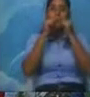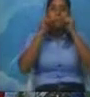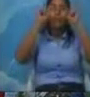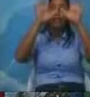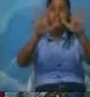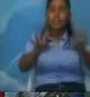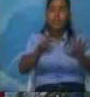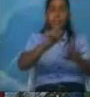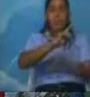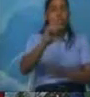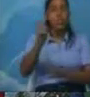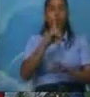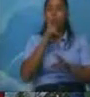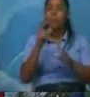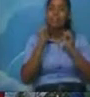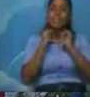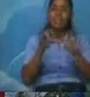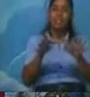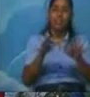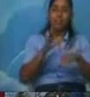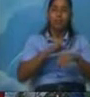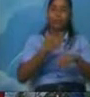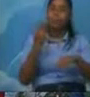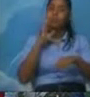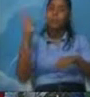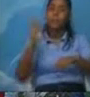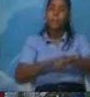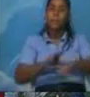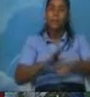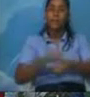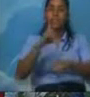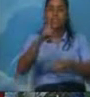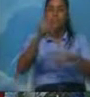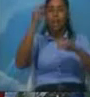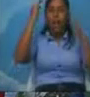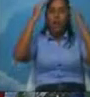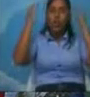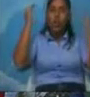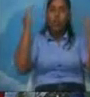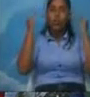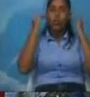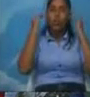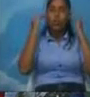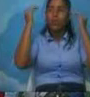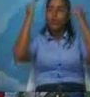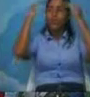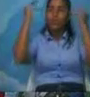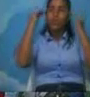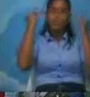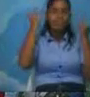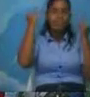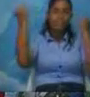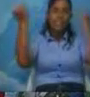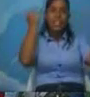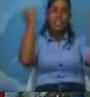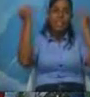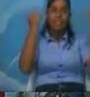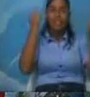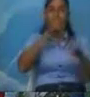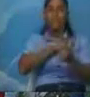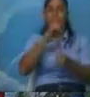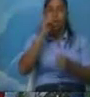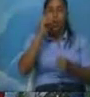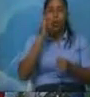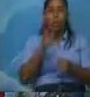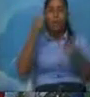maldigáis oiga esto la cordura del hombre la cordura es la sensatez la inteligencia